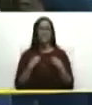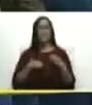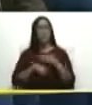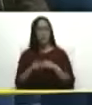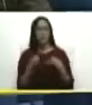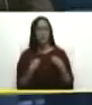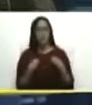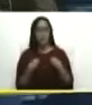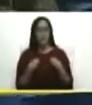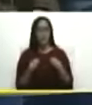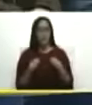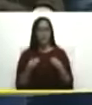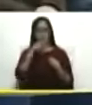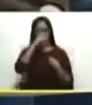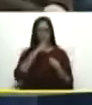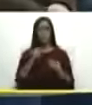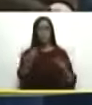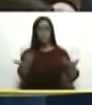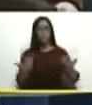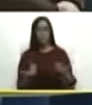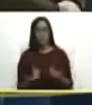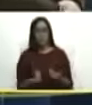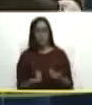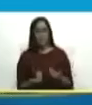en las décadas por venir.